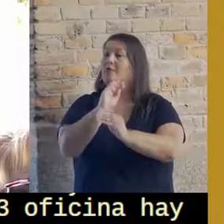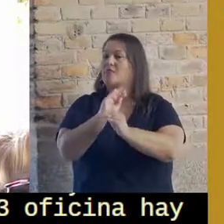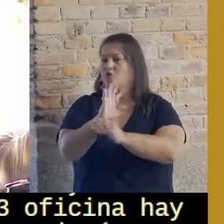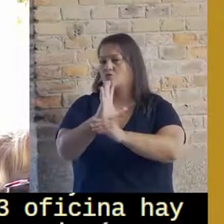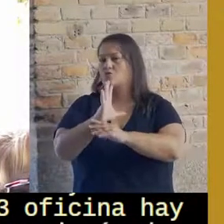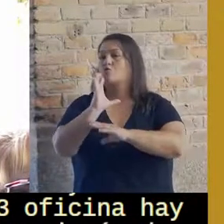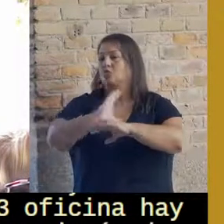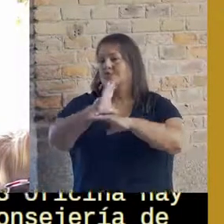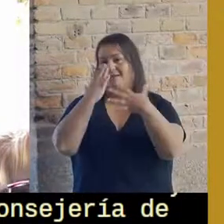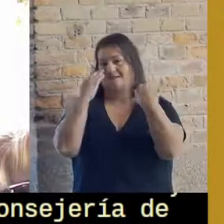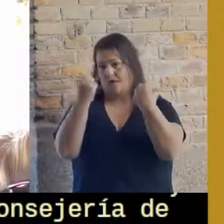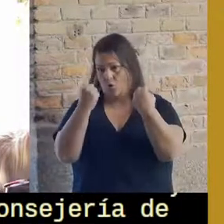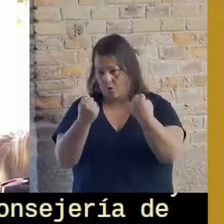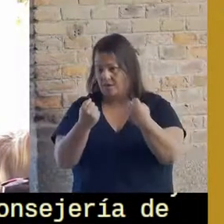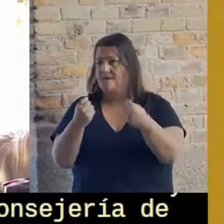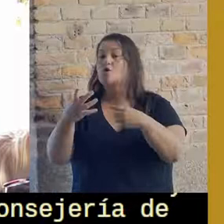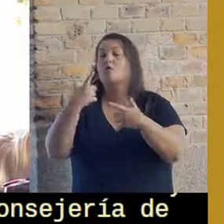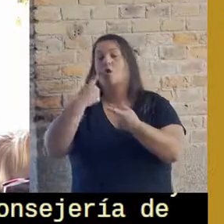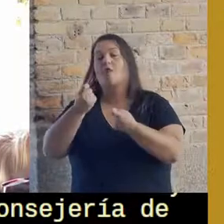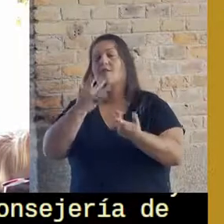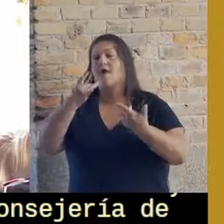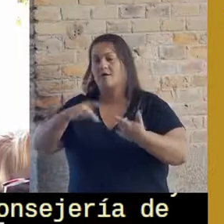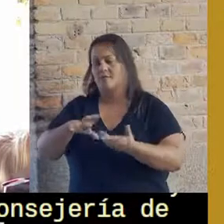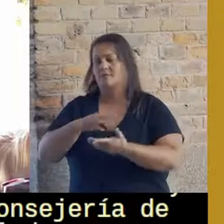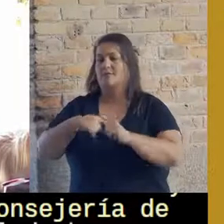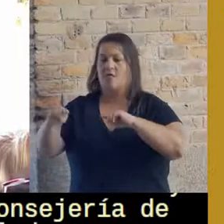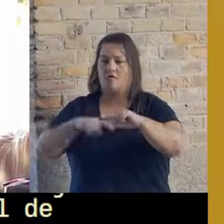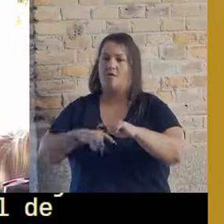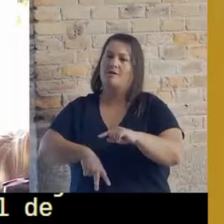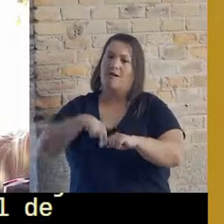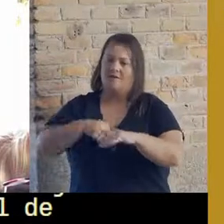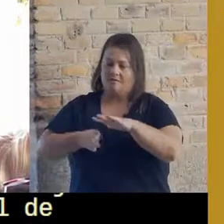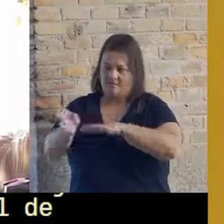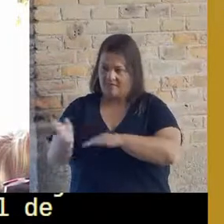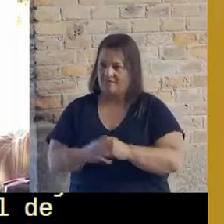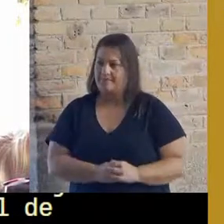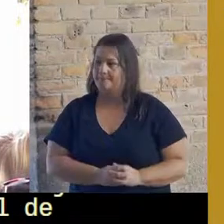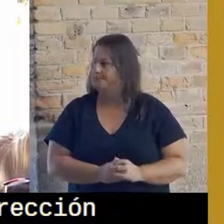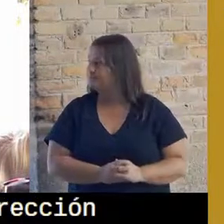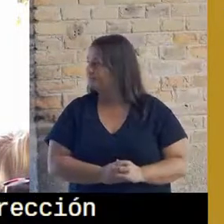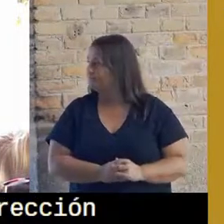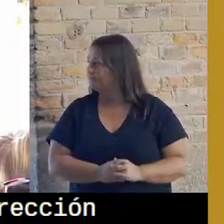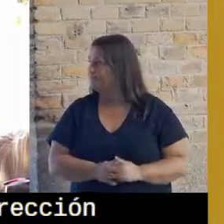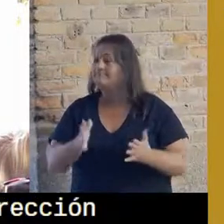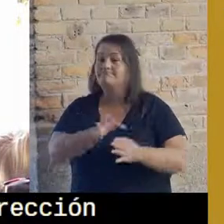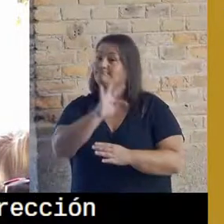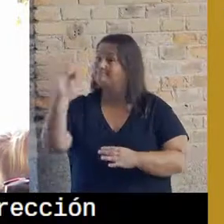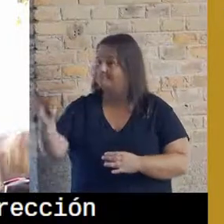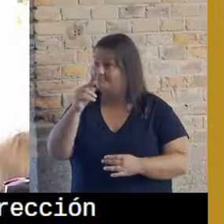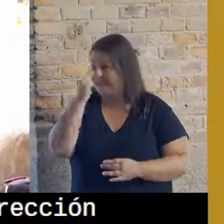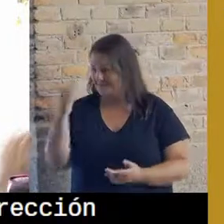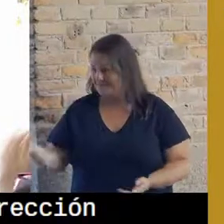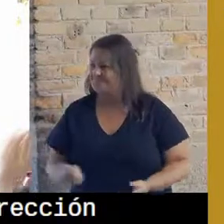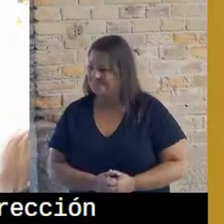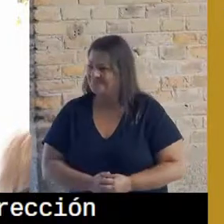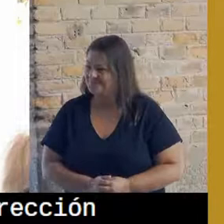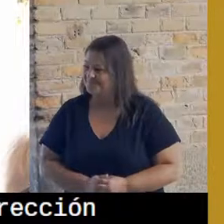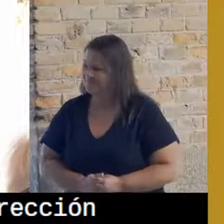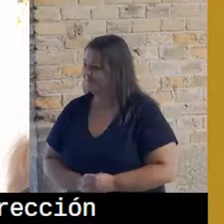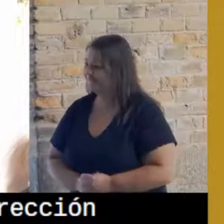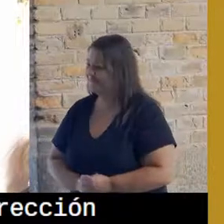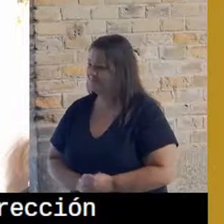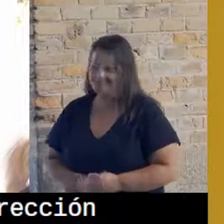consejería de sanidad y la coordinación de la dirección general de accesibilidad paso la palabra a Teresa